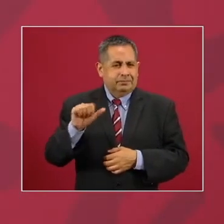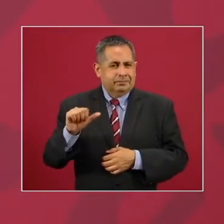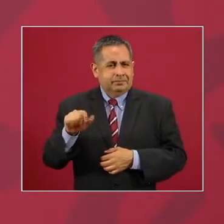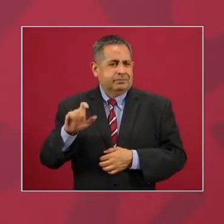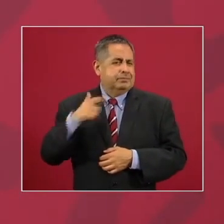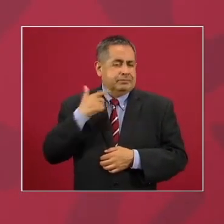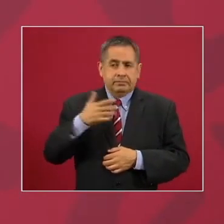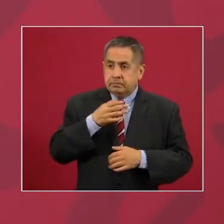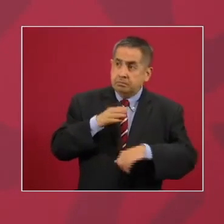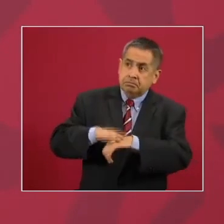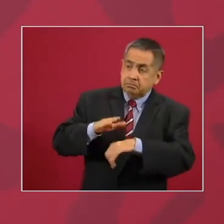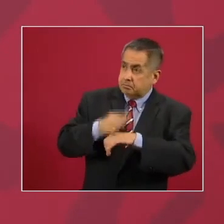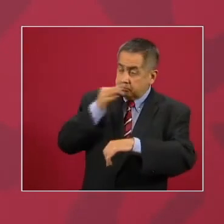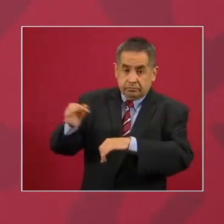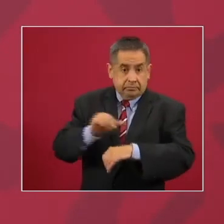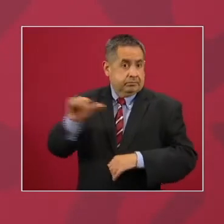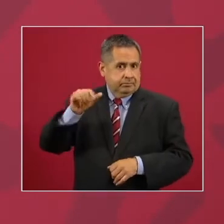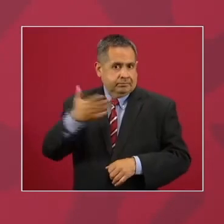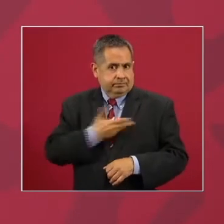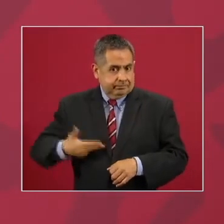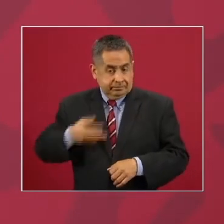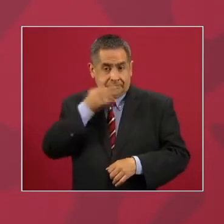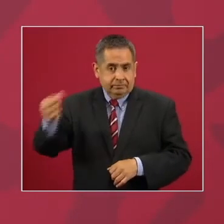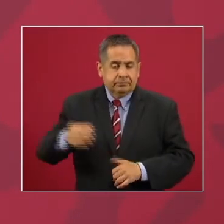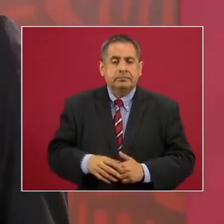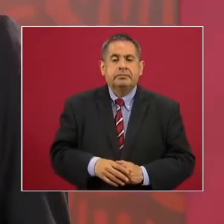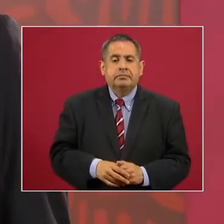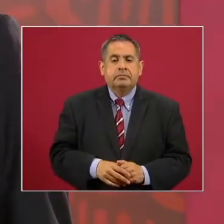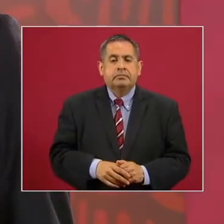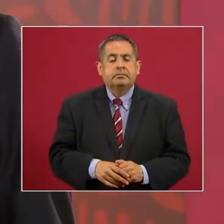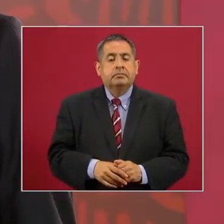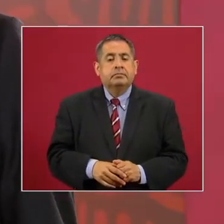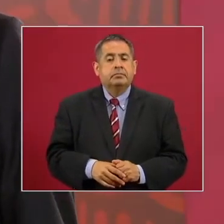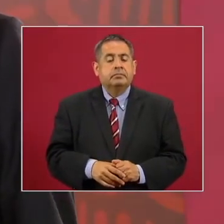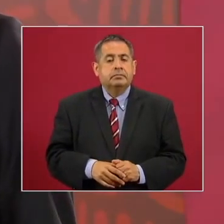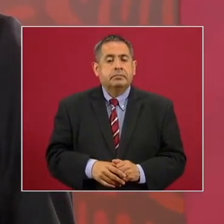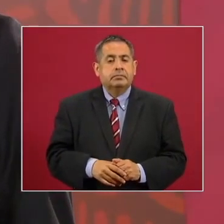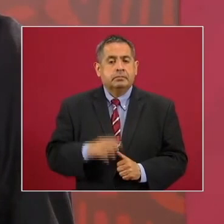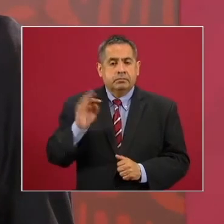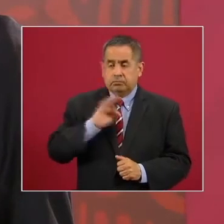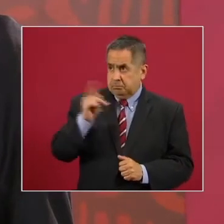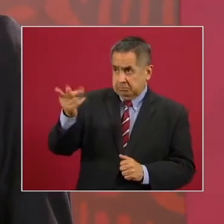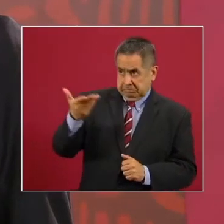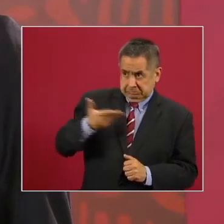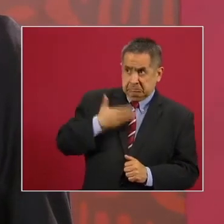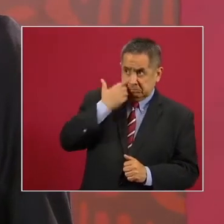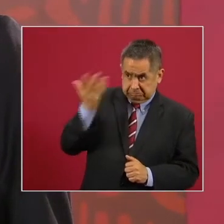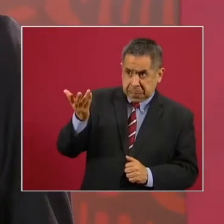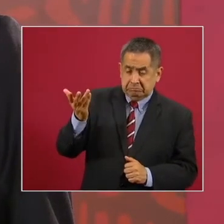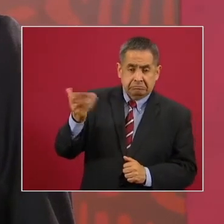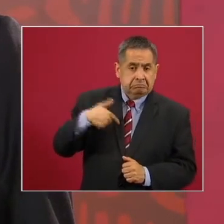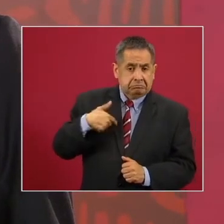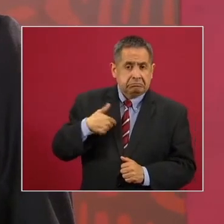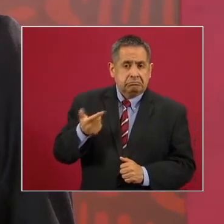las portadas o con las columnas o con los titulares de los medios y pareciera que él